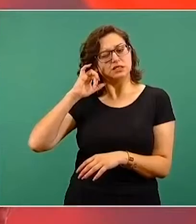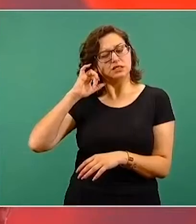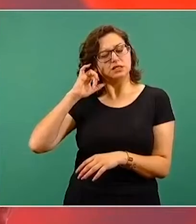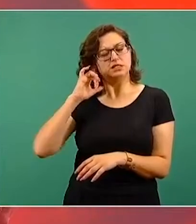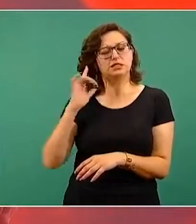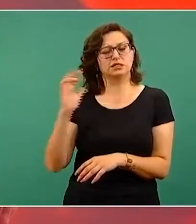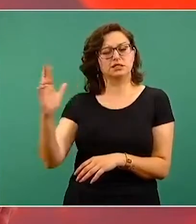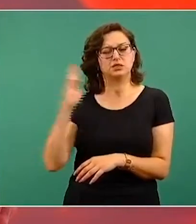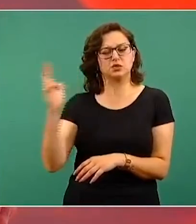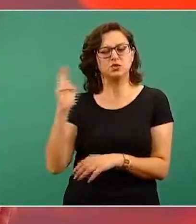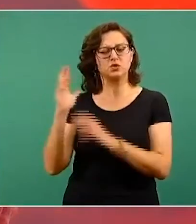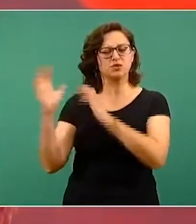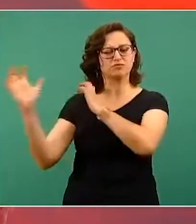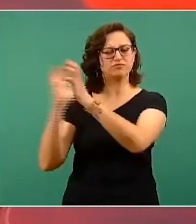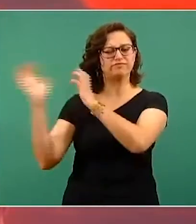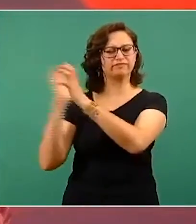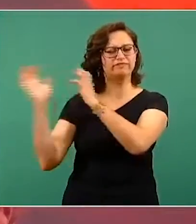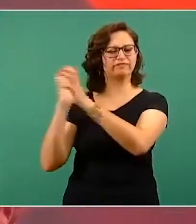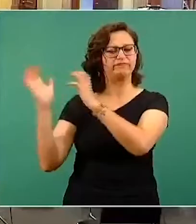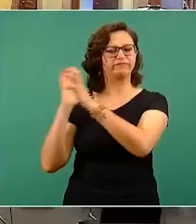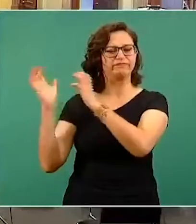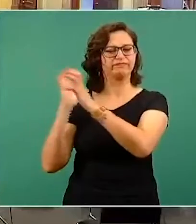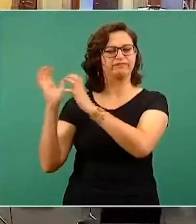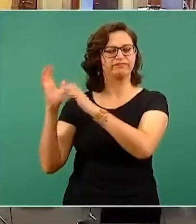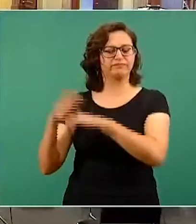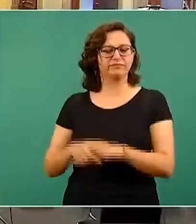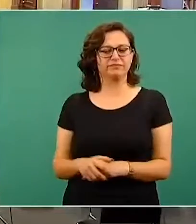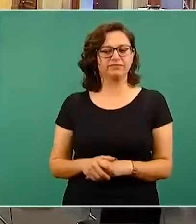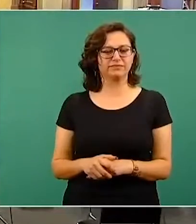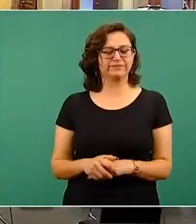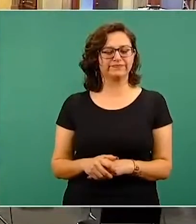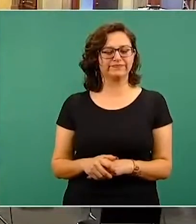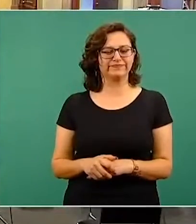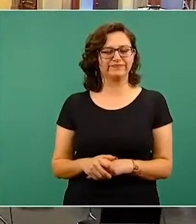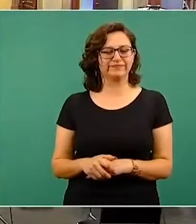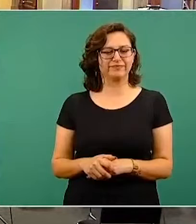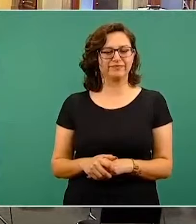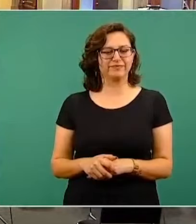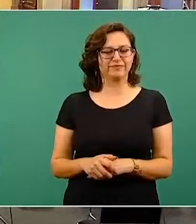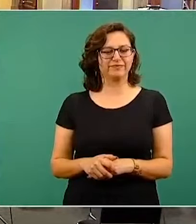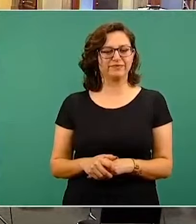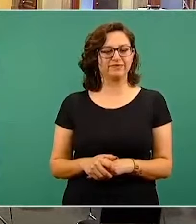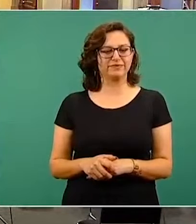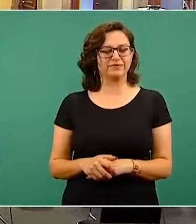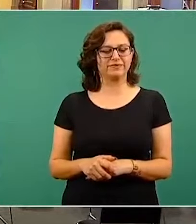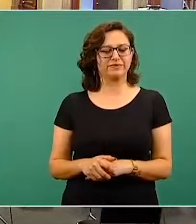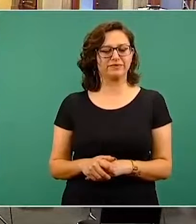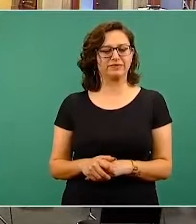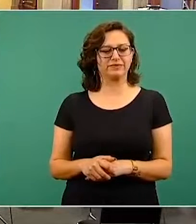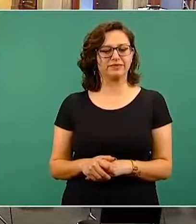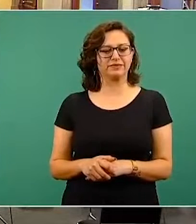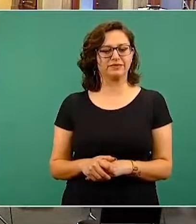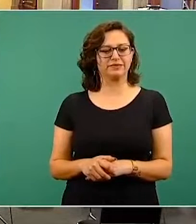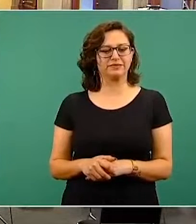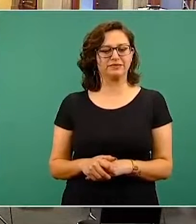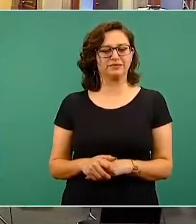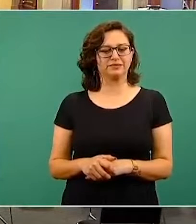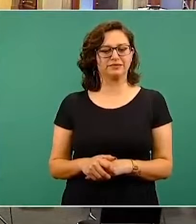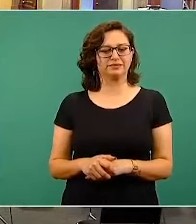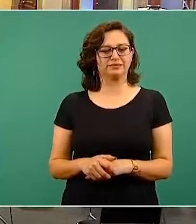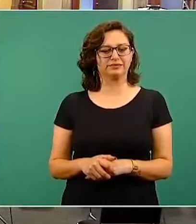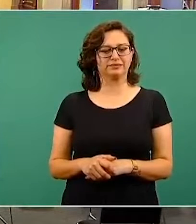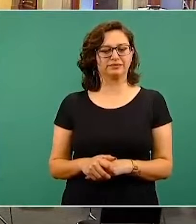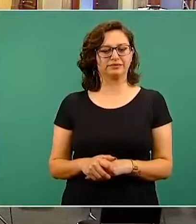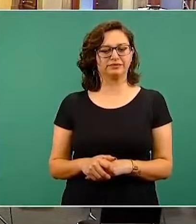México acumuló 201.826 muertes vinculadas al COVID-19 desde que empezó la pandemia, con las 203 notificadas en el último día, informó